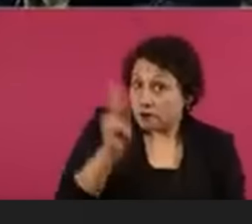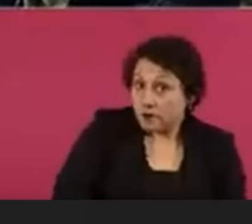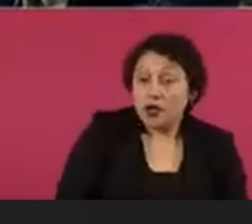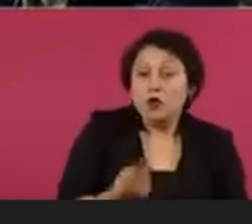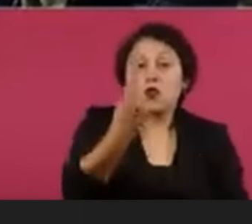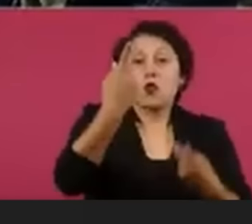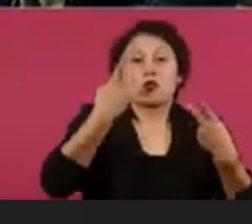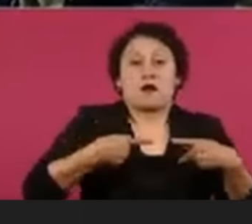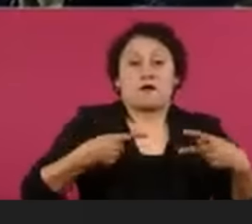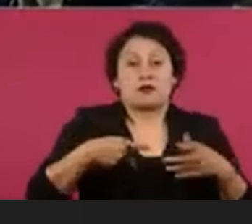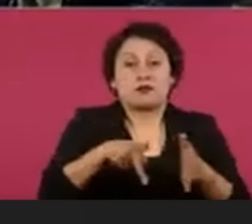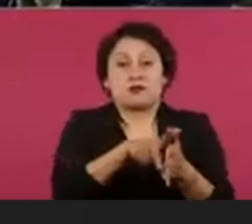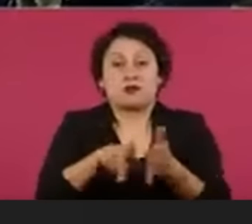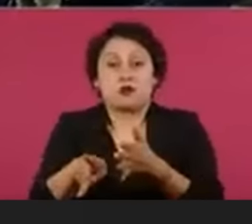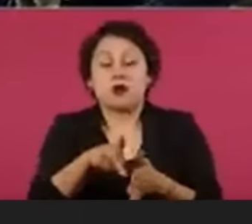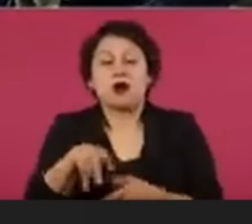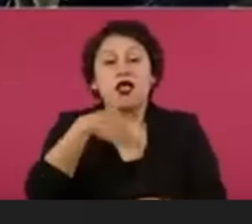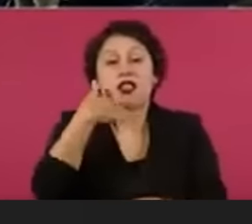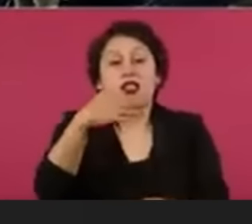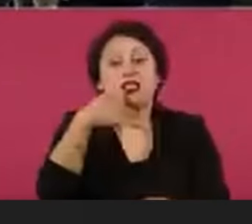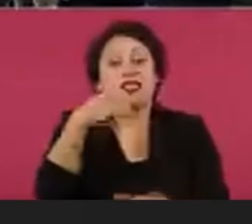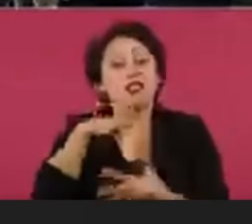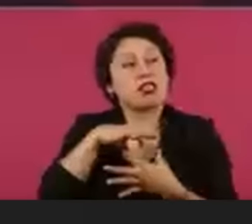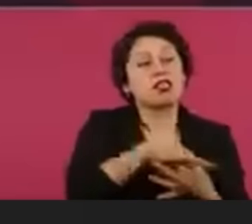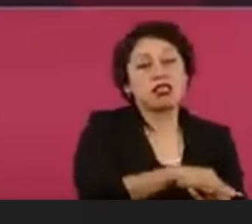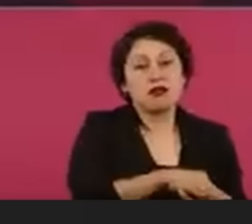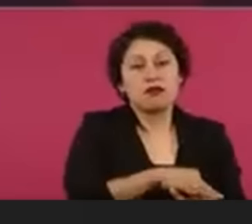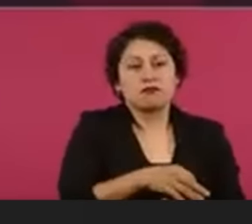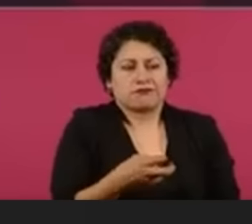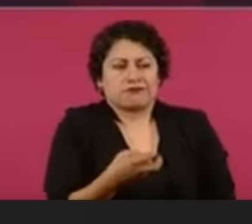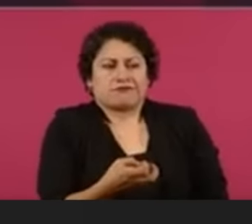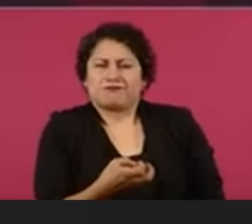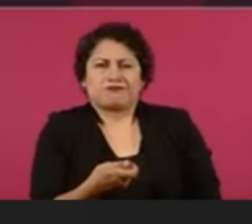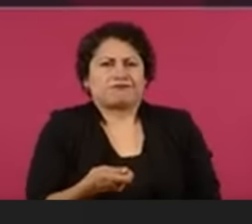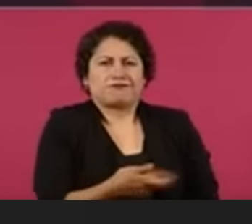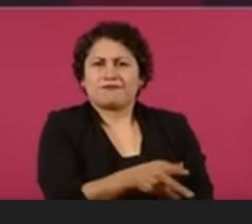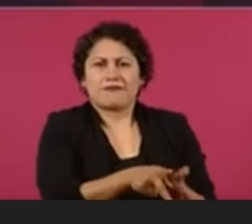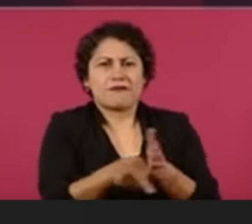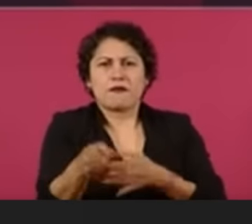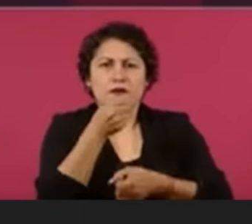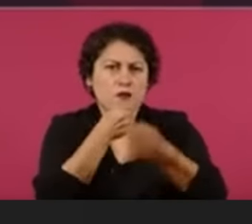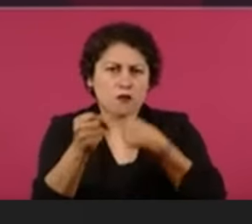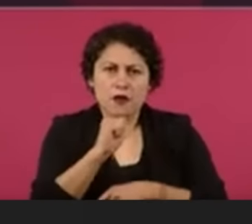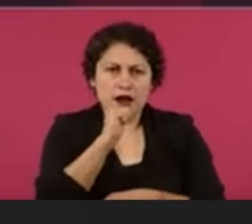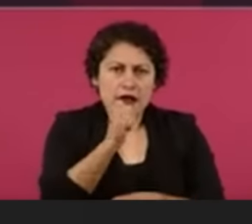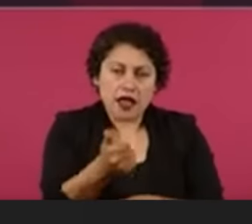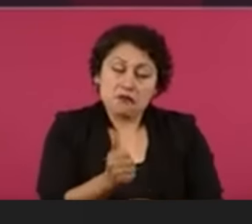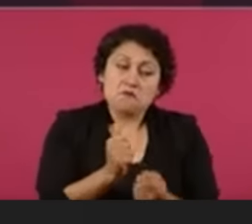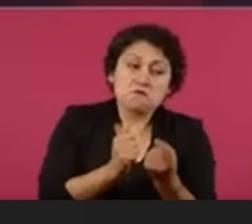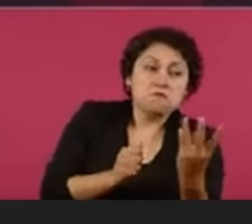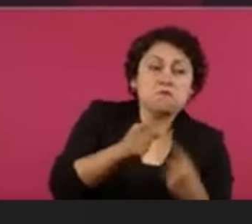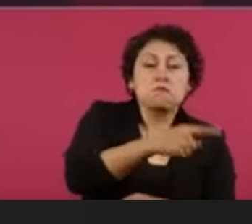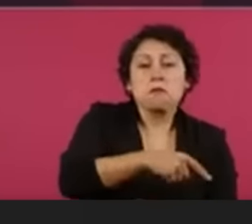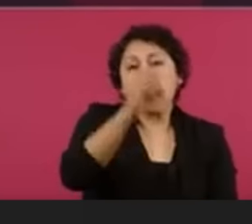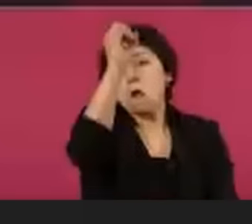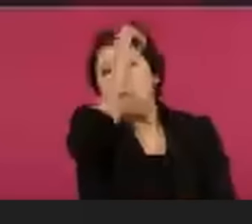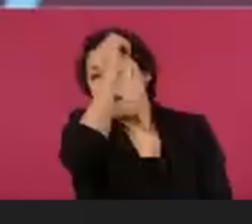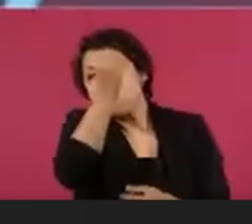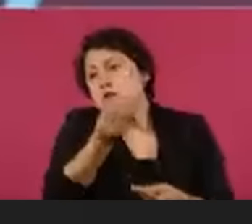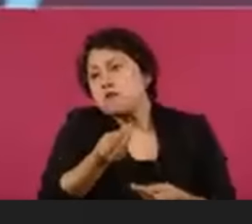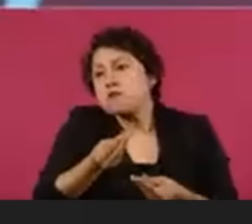siquiera debería ser considerado periodismo, como ocurrió con opinadores y corporaciones